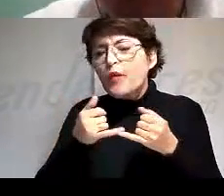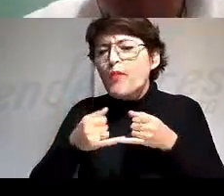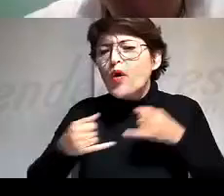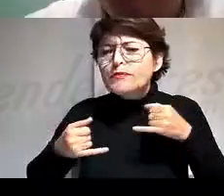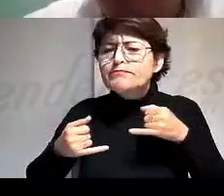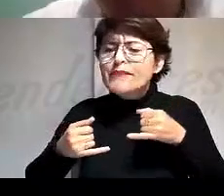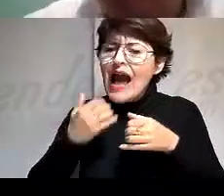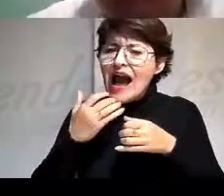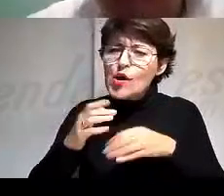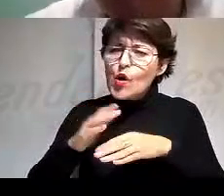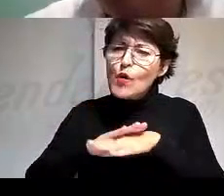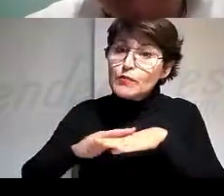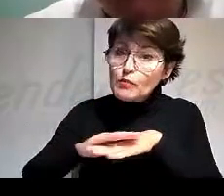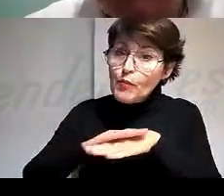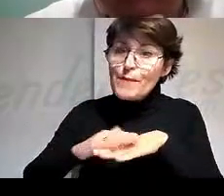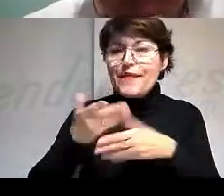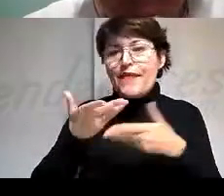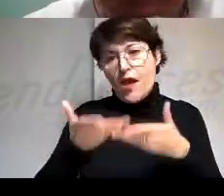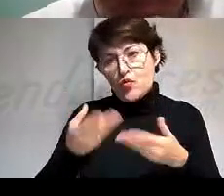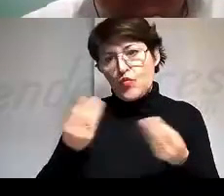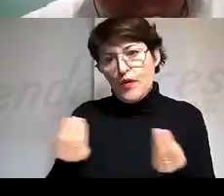puede venir muy bien. Y la